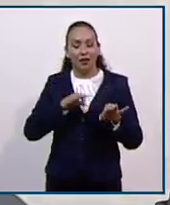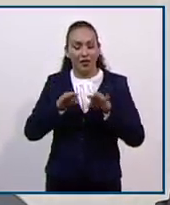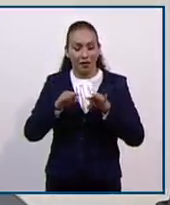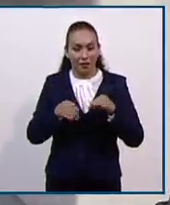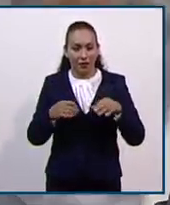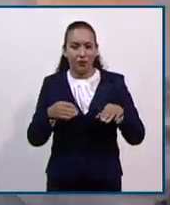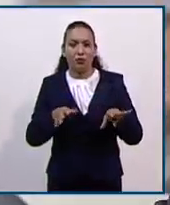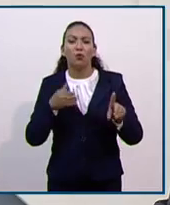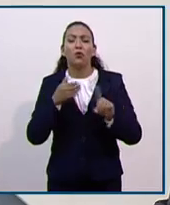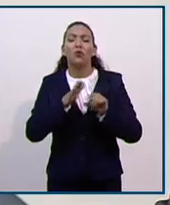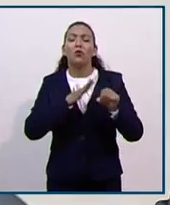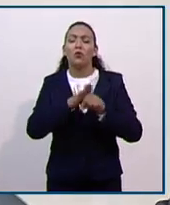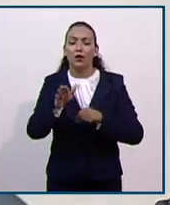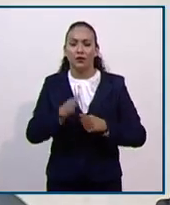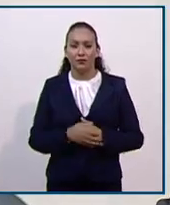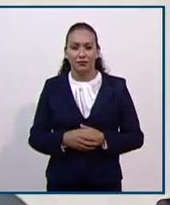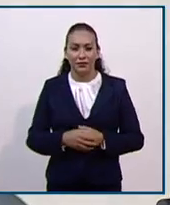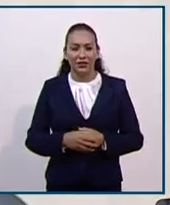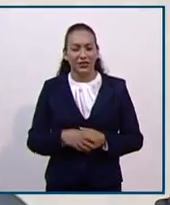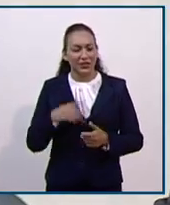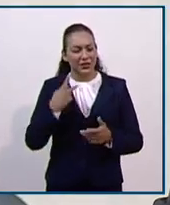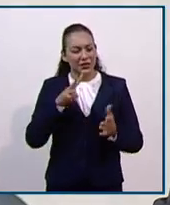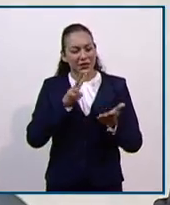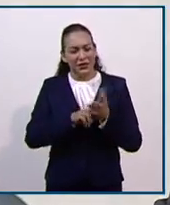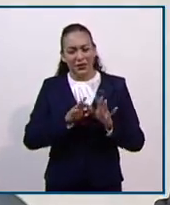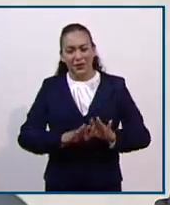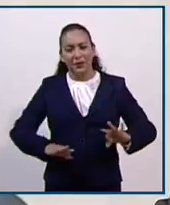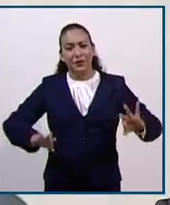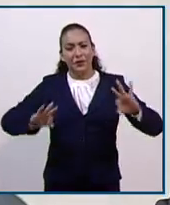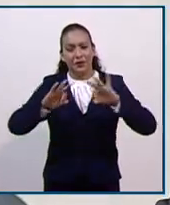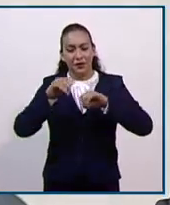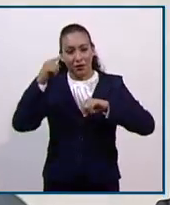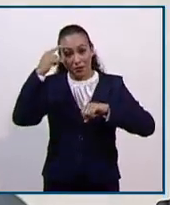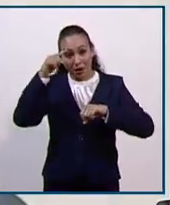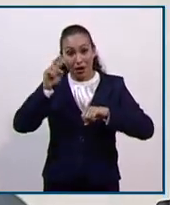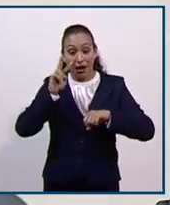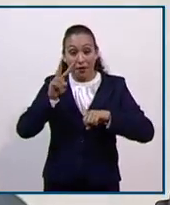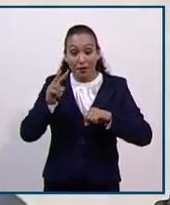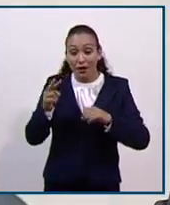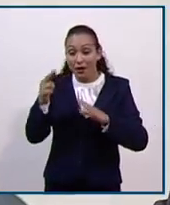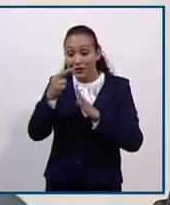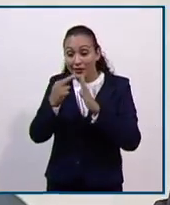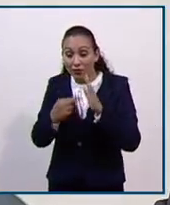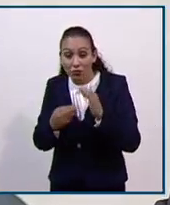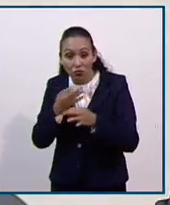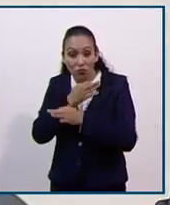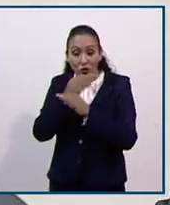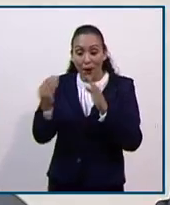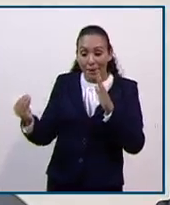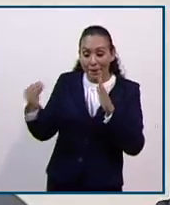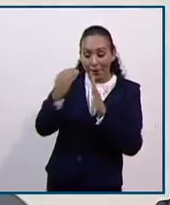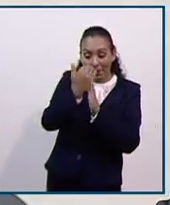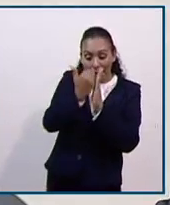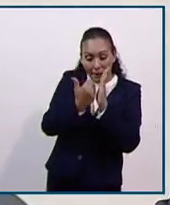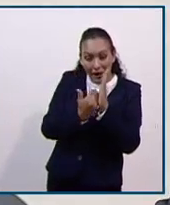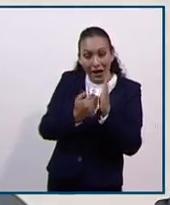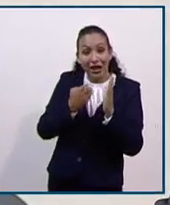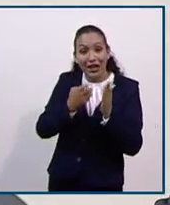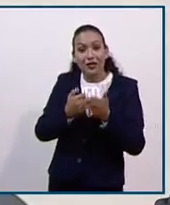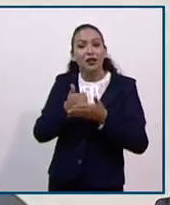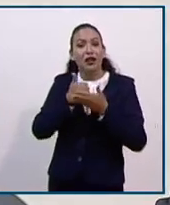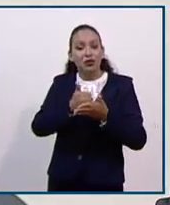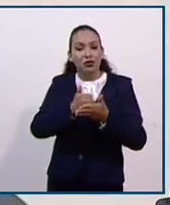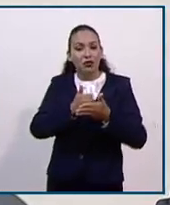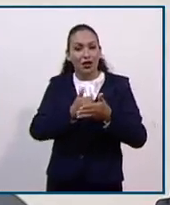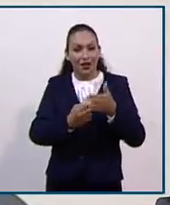labor será clave para coordinar políticas públicas y elaborar